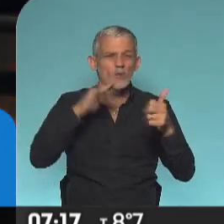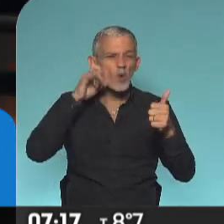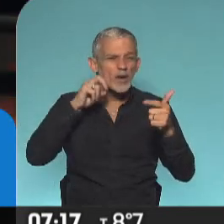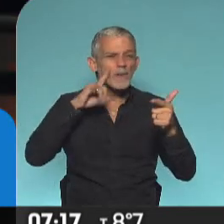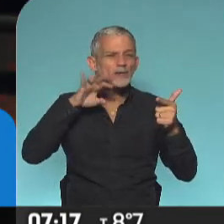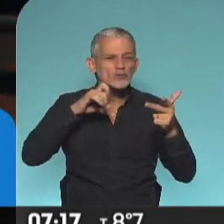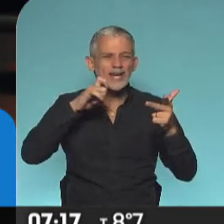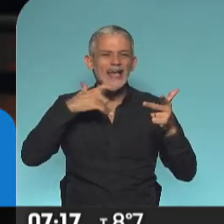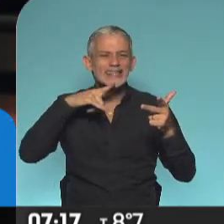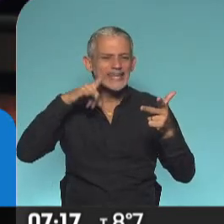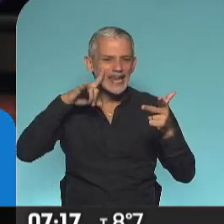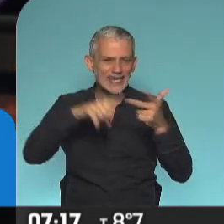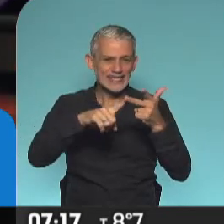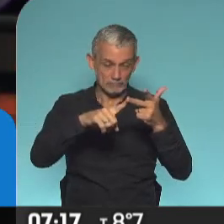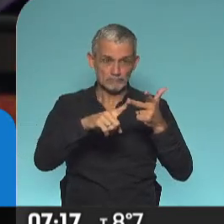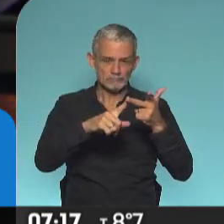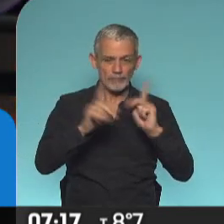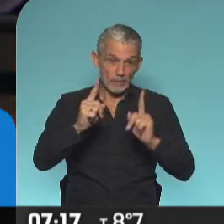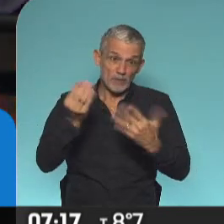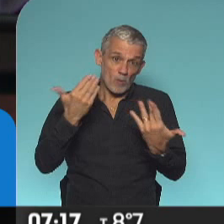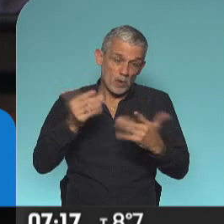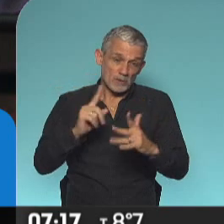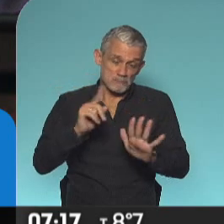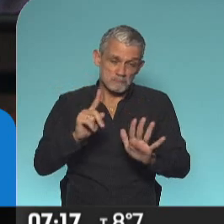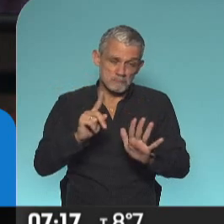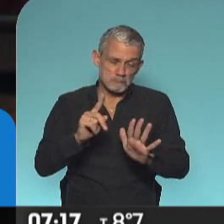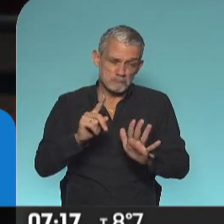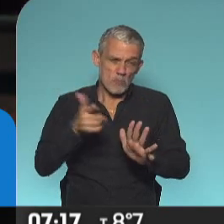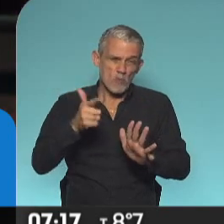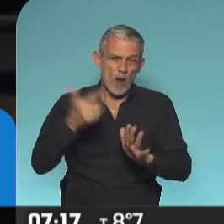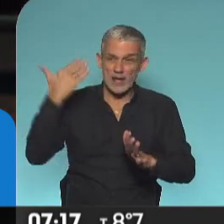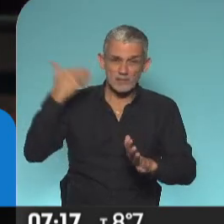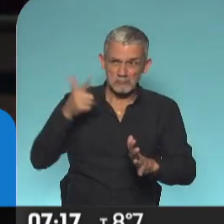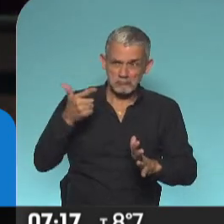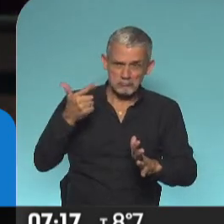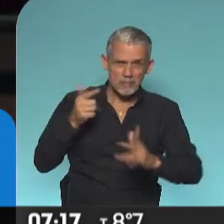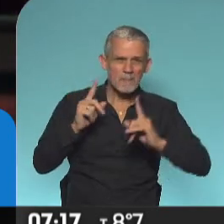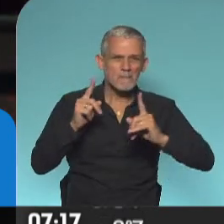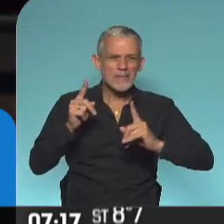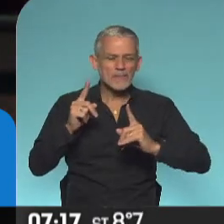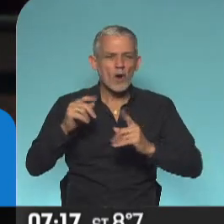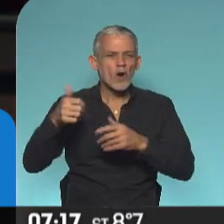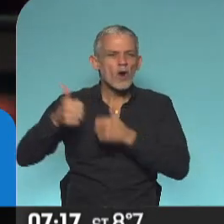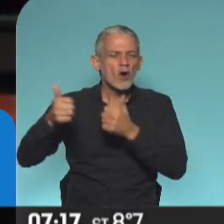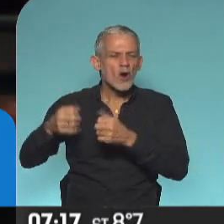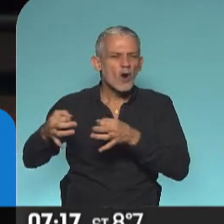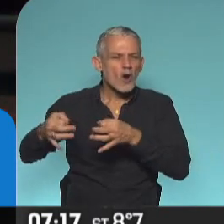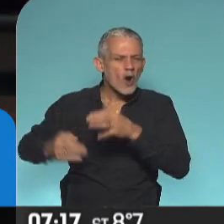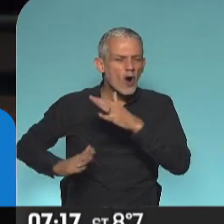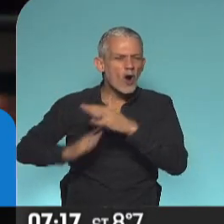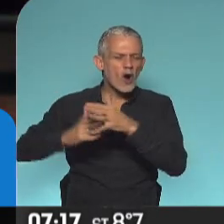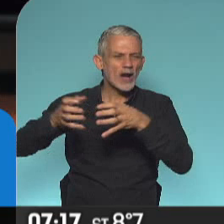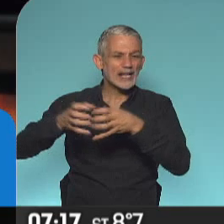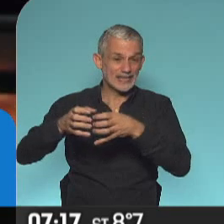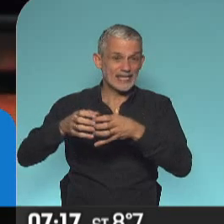puede pasar, como ha pasado hasta ahora, no hay ningún antecedente de que la Corte Suprema, desde la sanción de